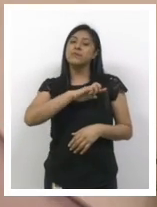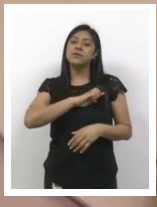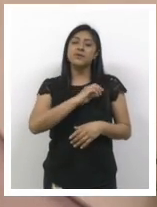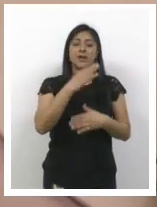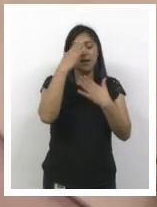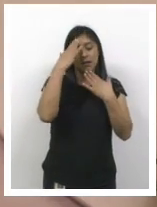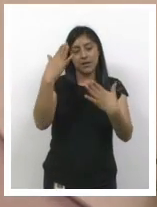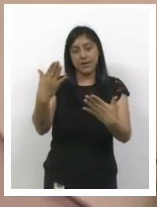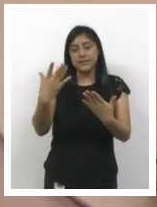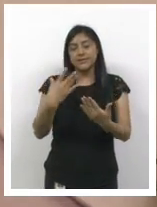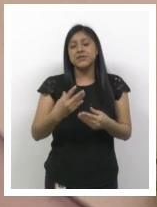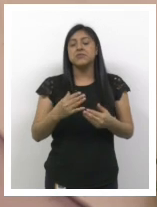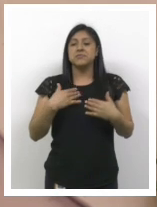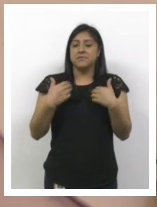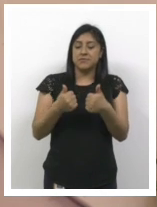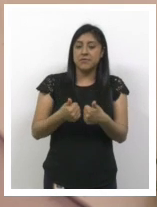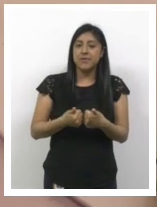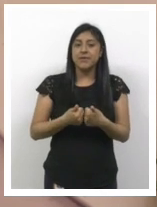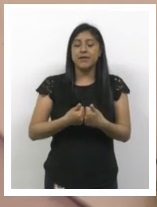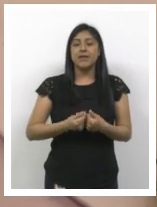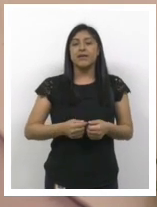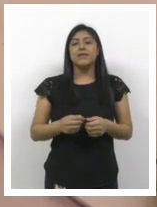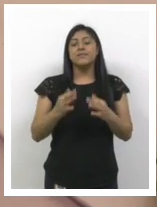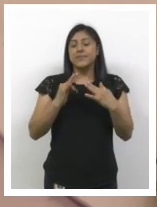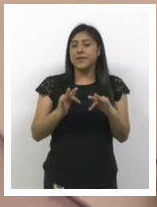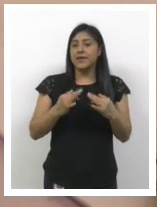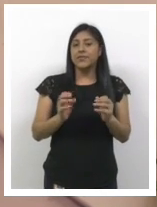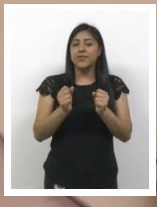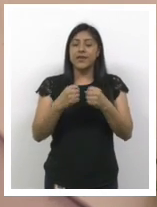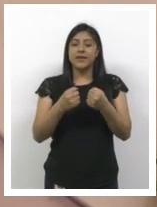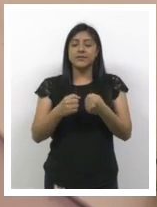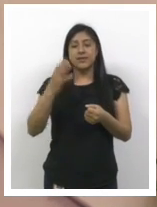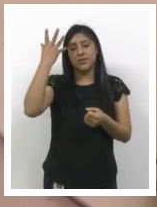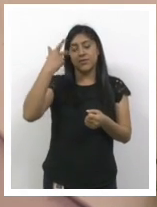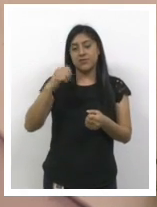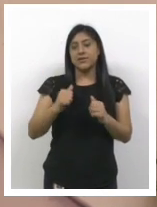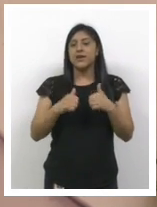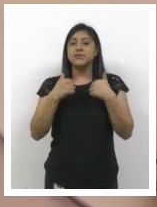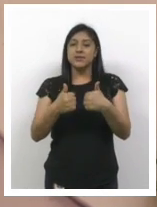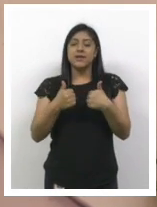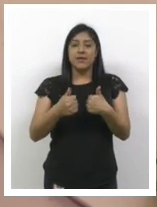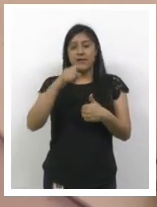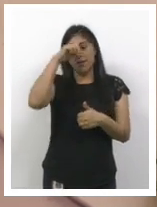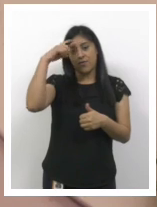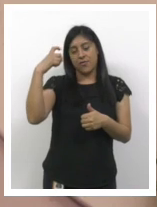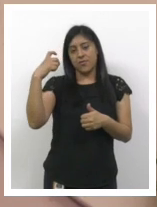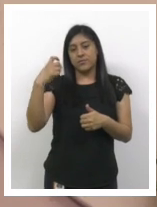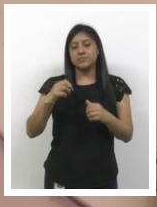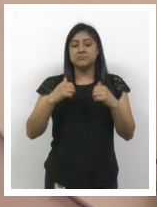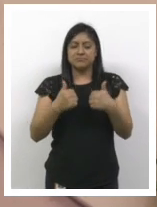personal, me siento bastante bien, agradecido y por lo mismo trato la manera de cada día,